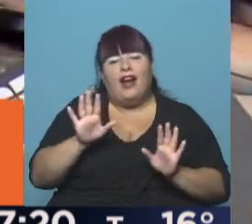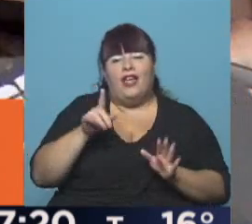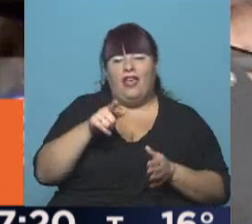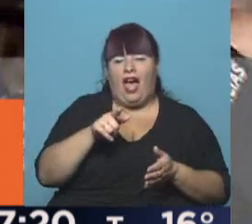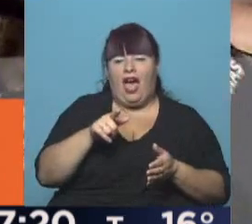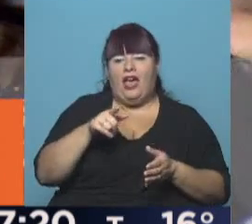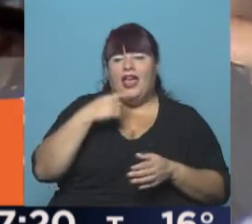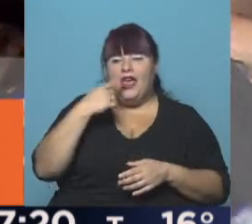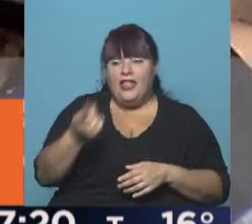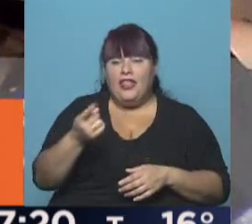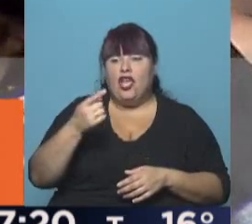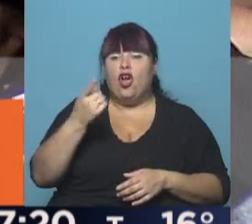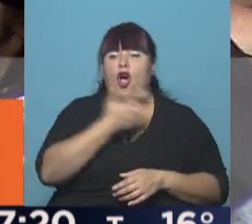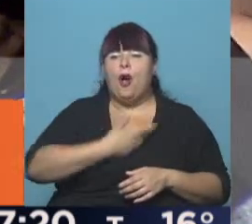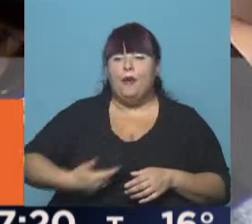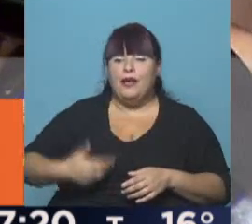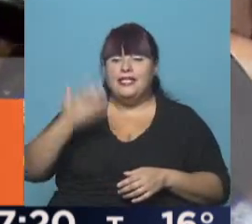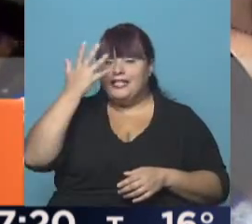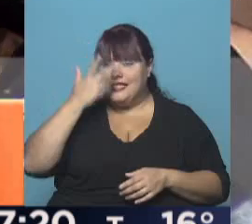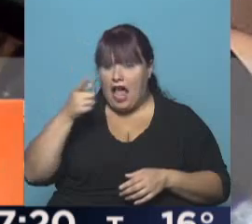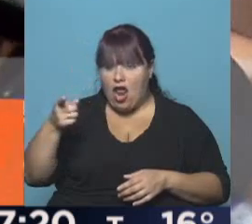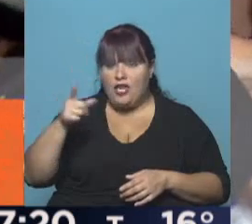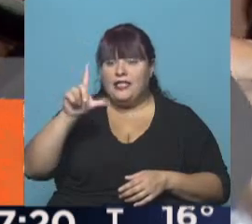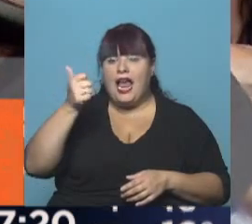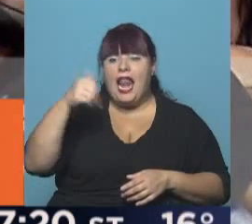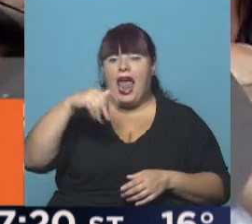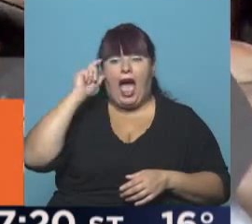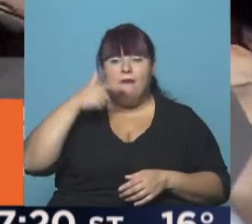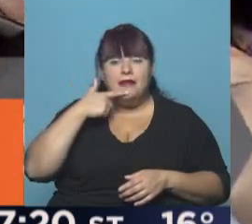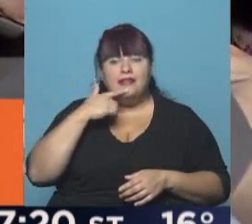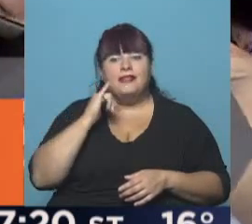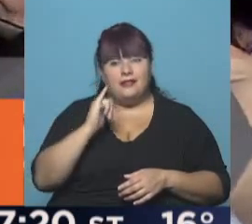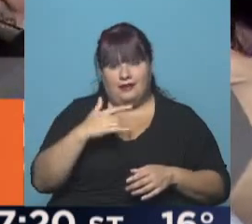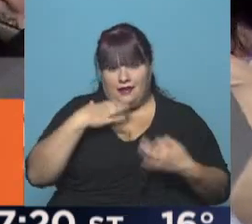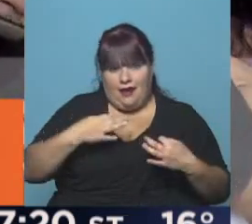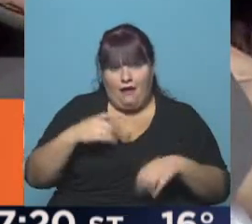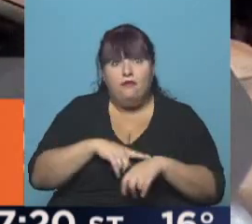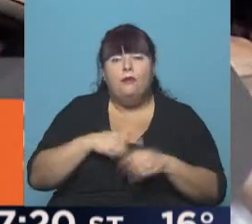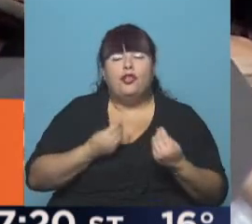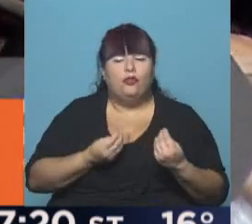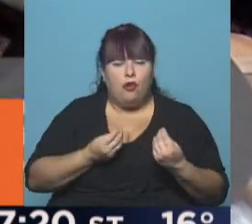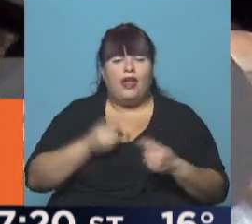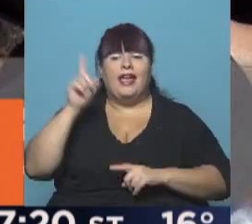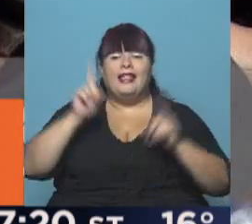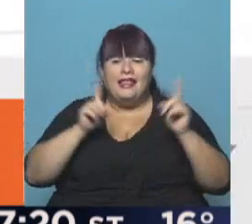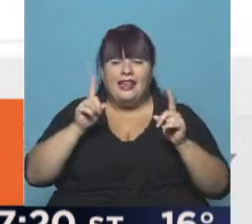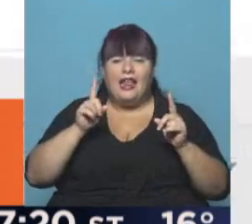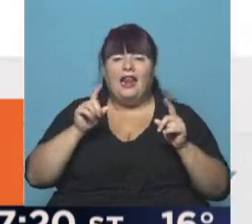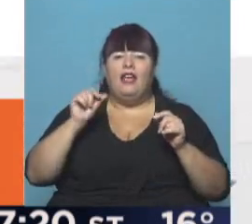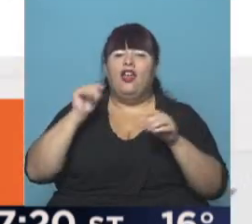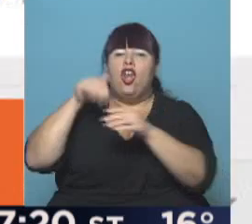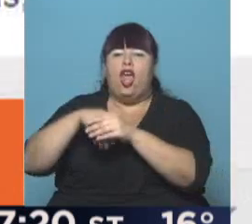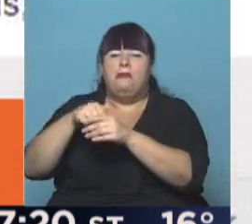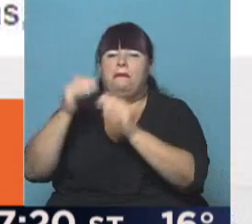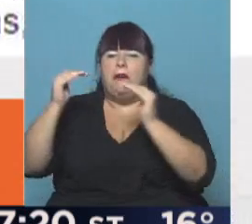que expresaba el actual presidente de San Lorenzo de Almagro tiene viso de realidad, ¿no? Porque Marcelo empezó a perder injerencia